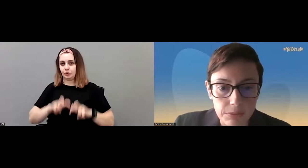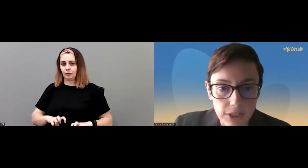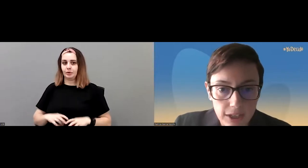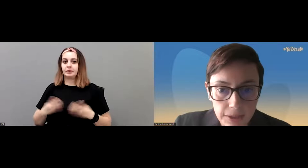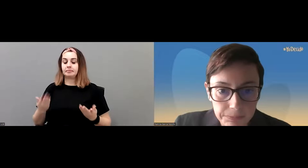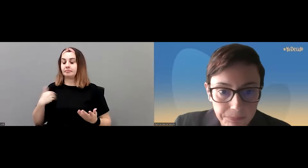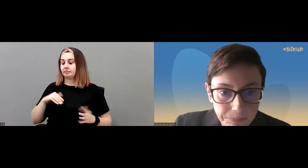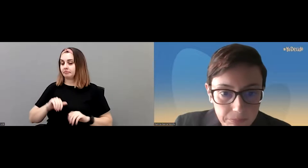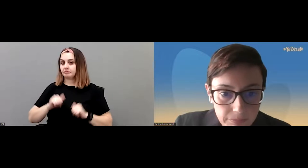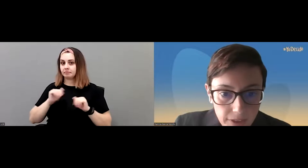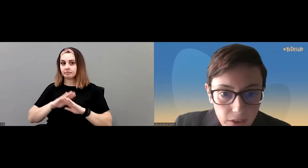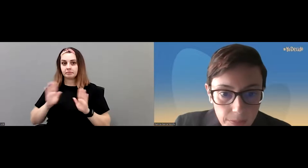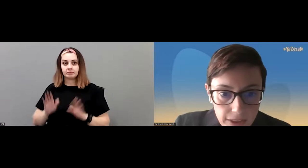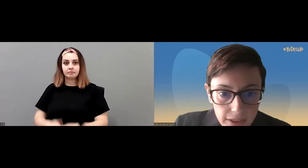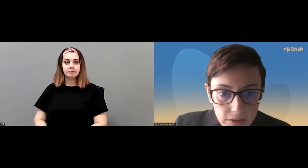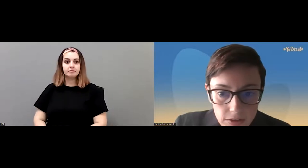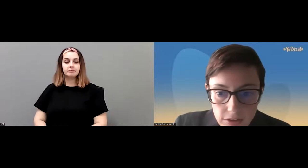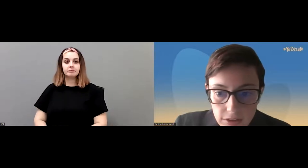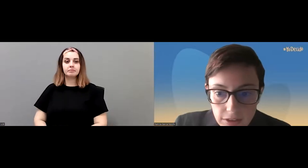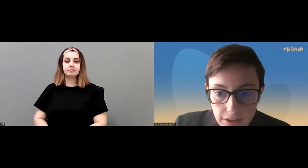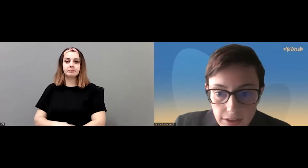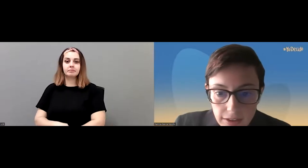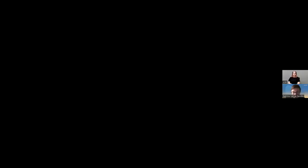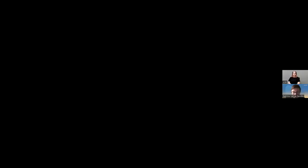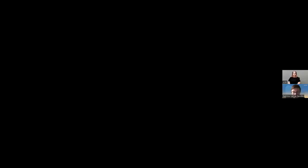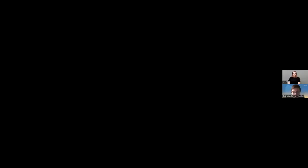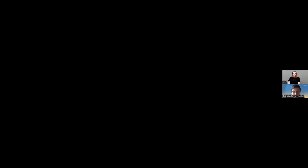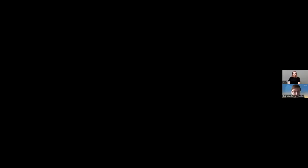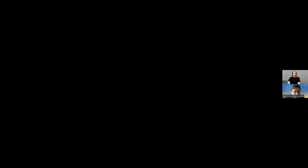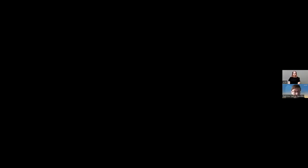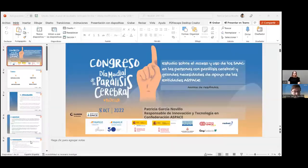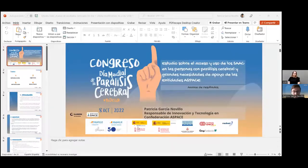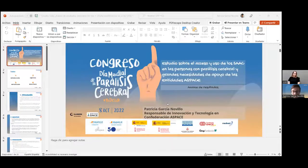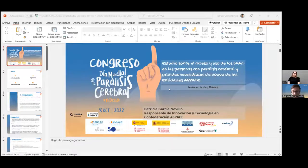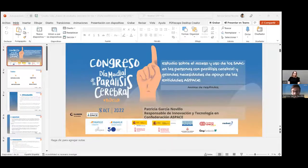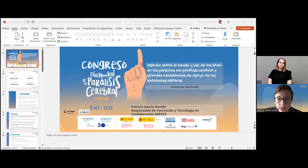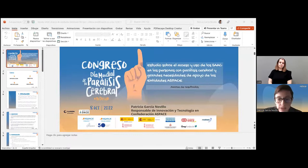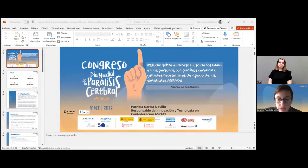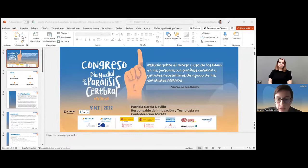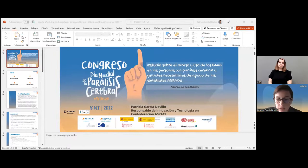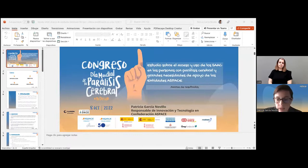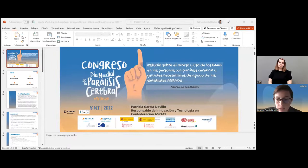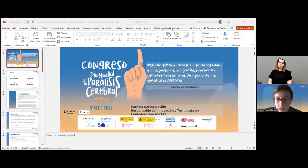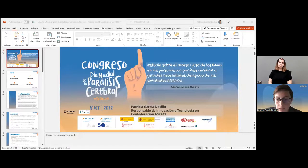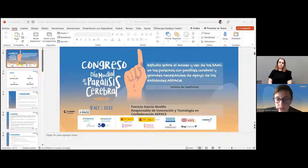sin más, voy a compartirlo. A ver, por aquí.